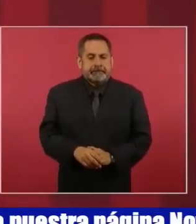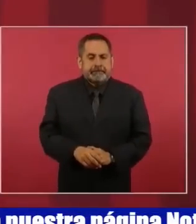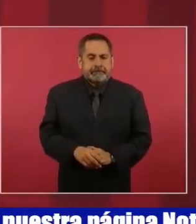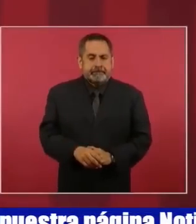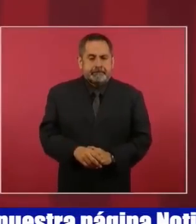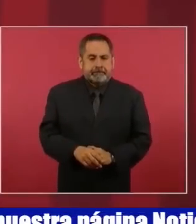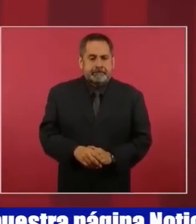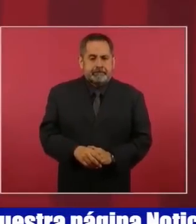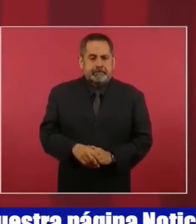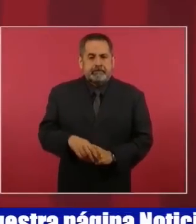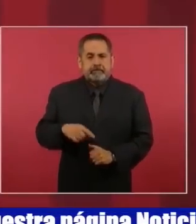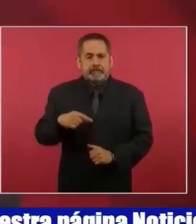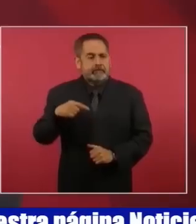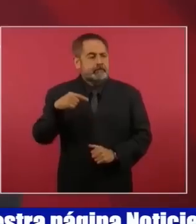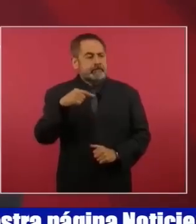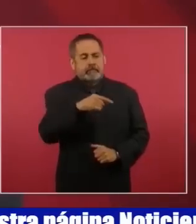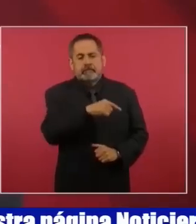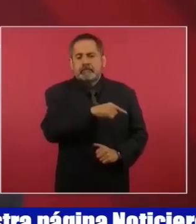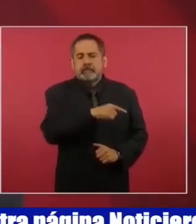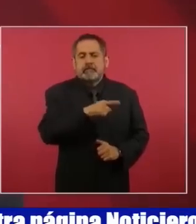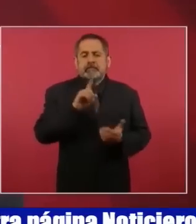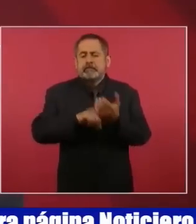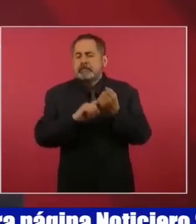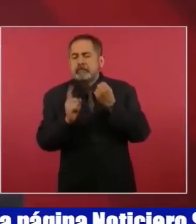La esencia es que se busque impunidad